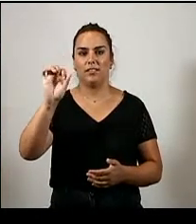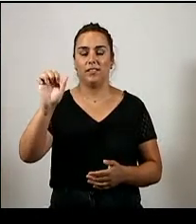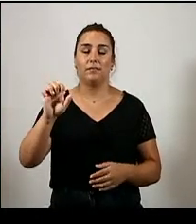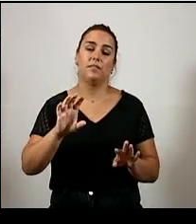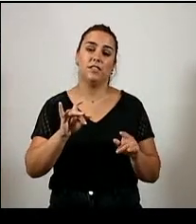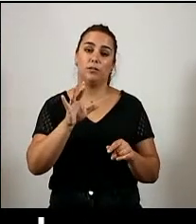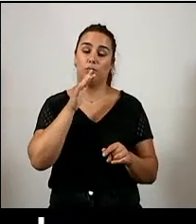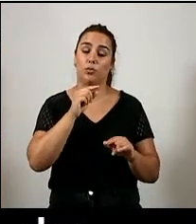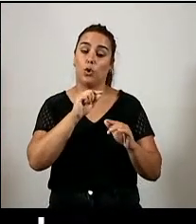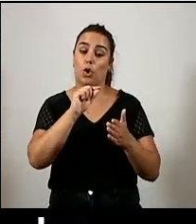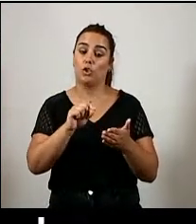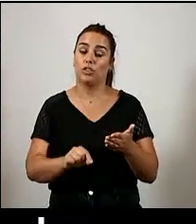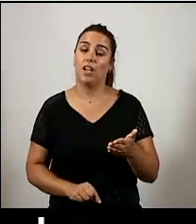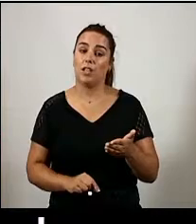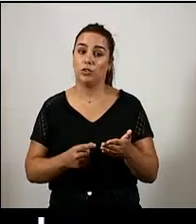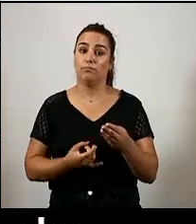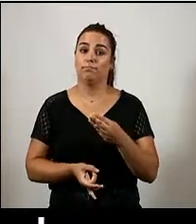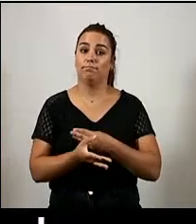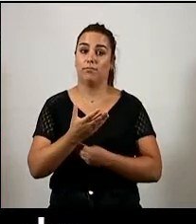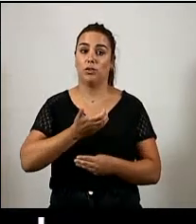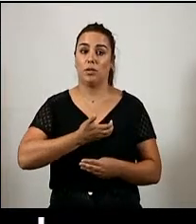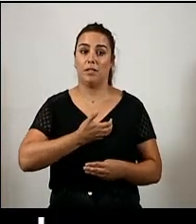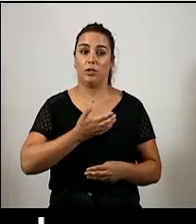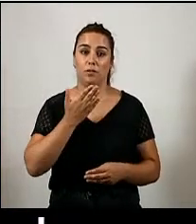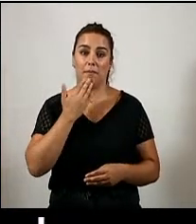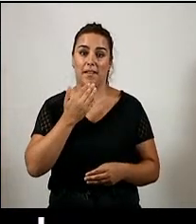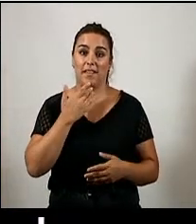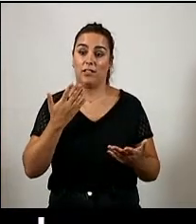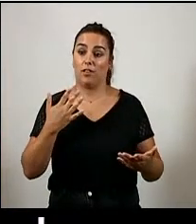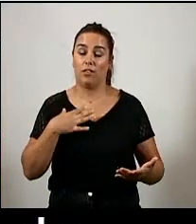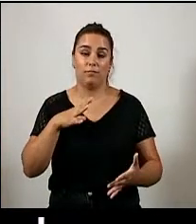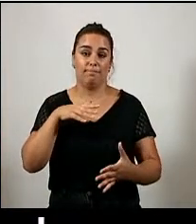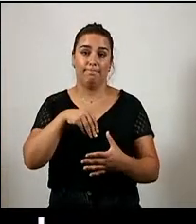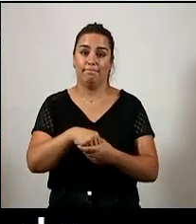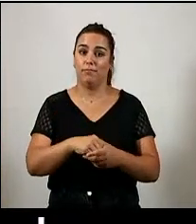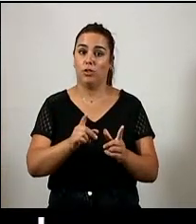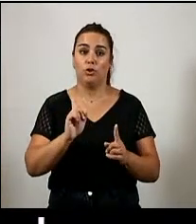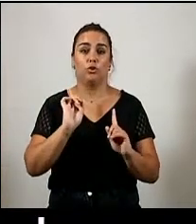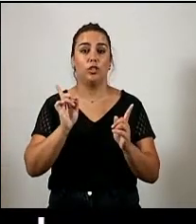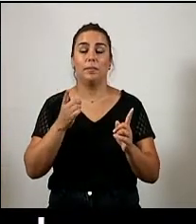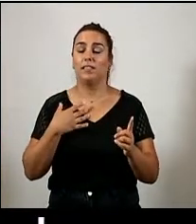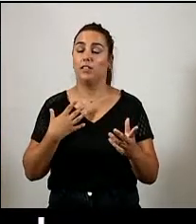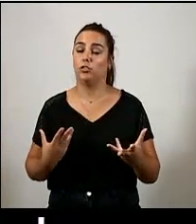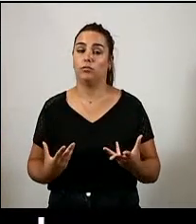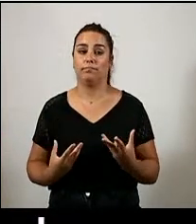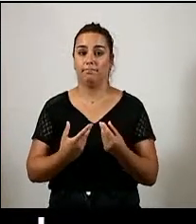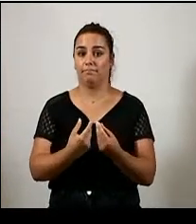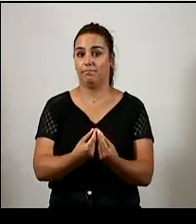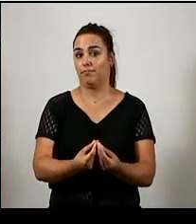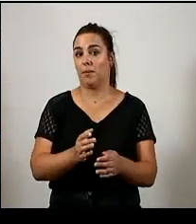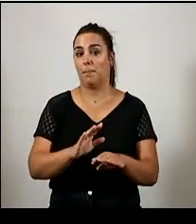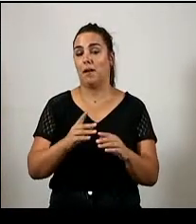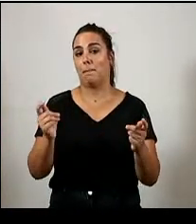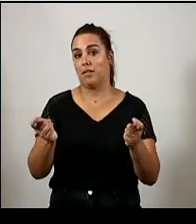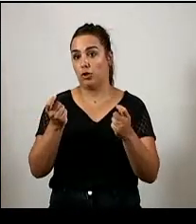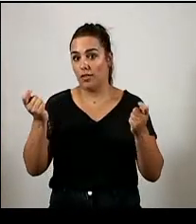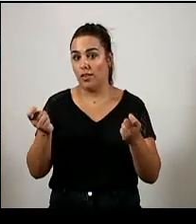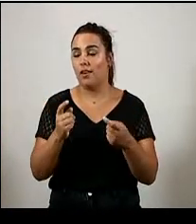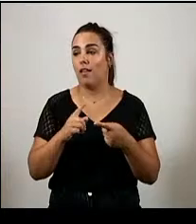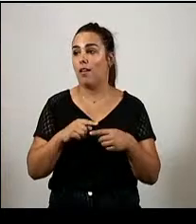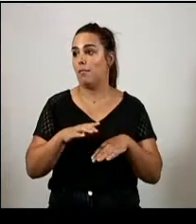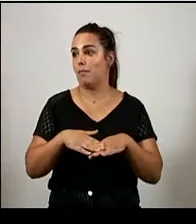un contrato que saca el Ayuntamiento de Mérida. Nosotros ahí lo único que hacemos es incorporarlo pues, para patrocinar, para